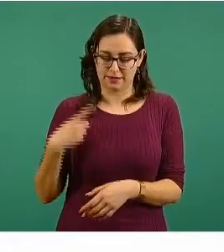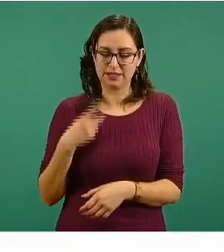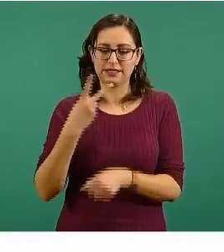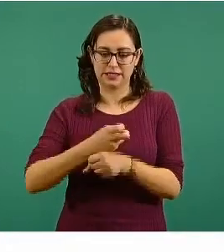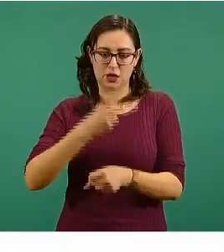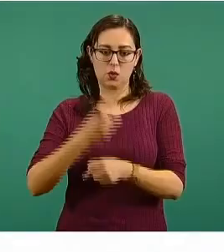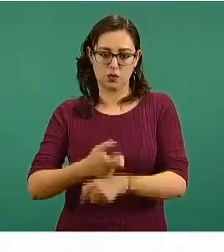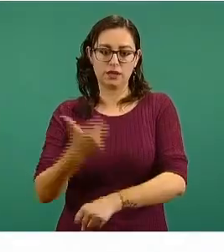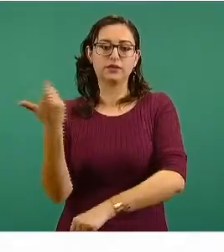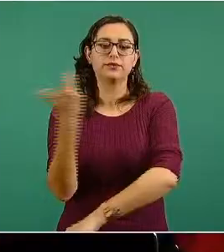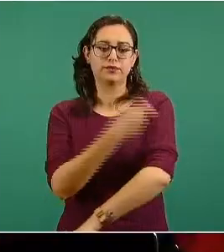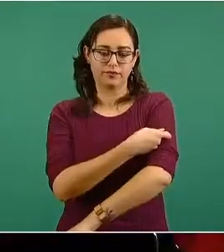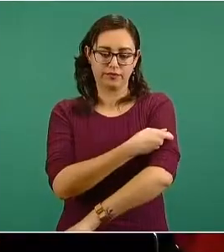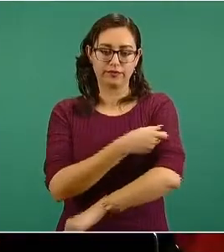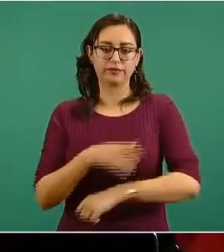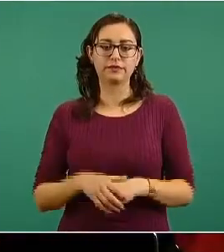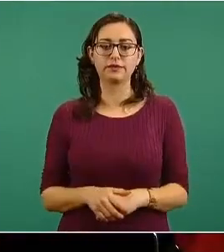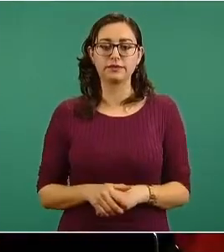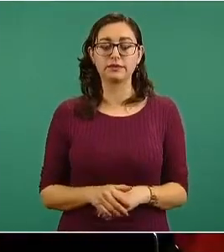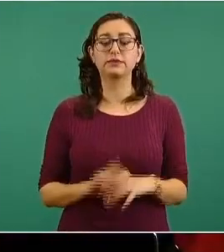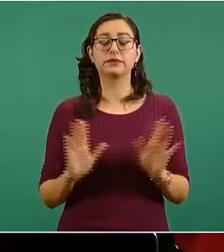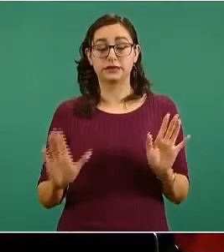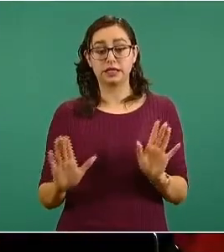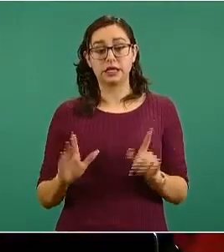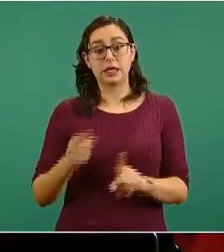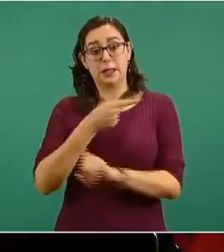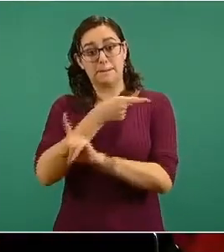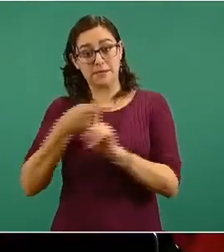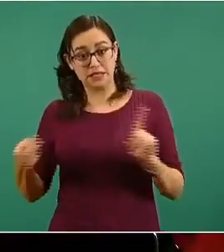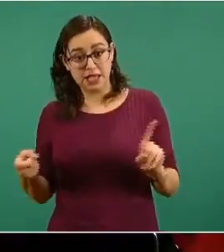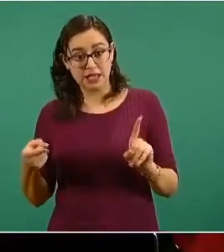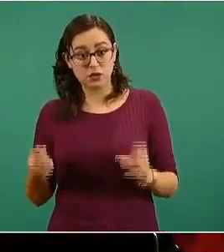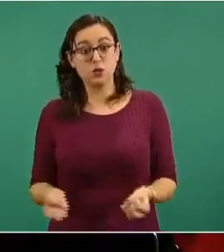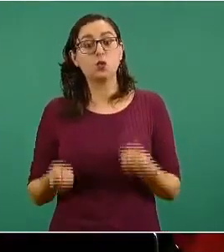y tenemos como medio esquema, o el componente inicial del esquema,